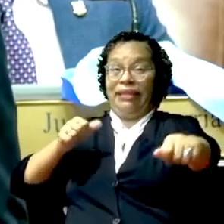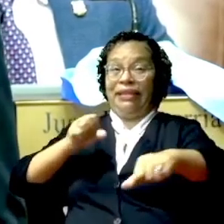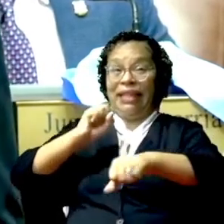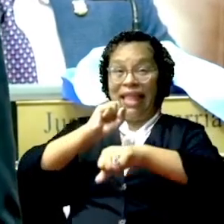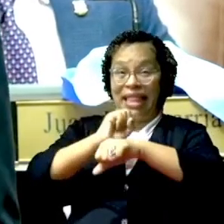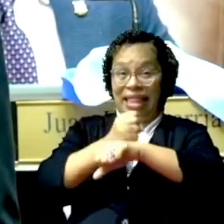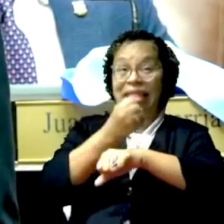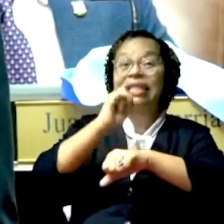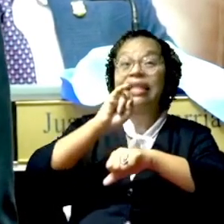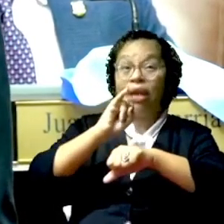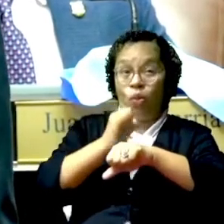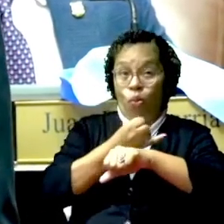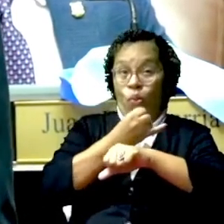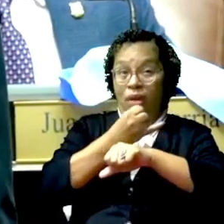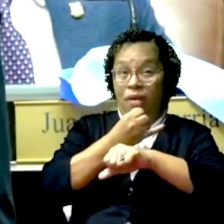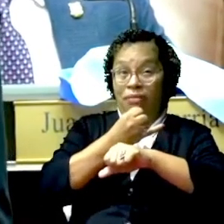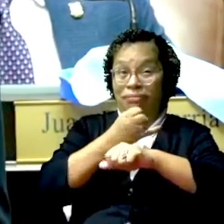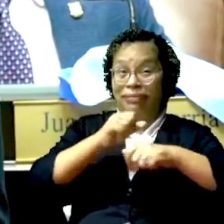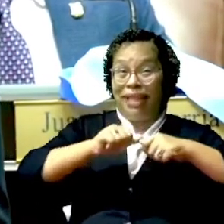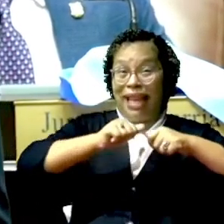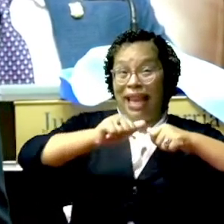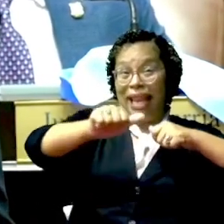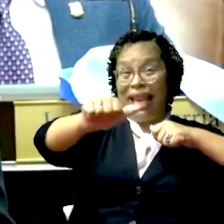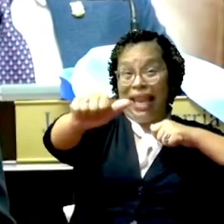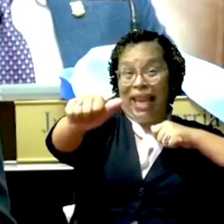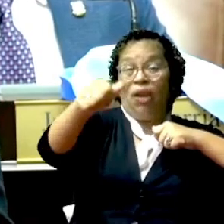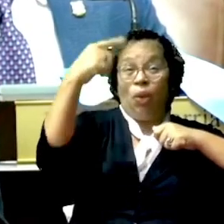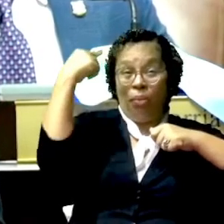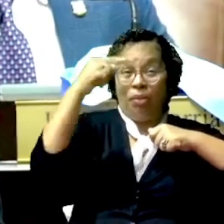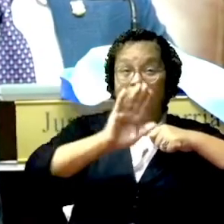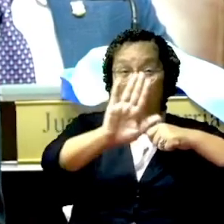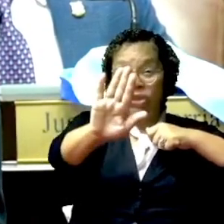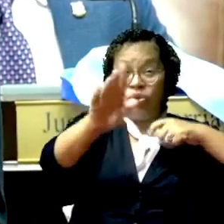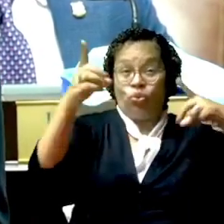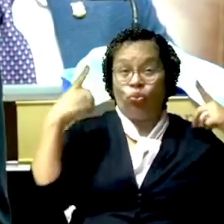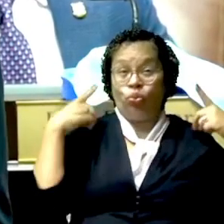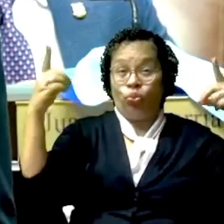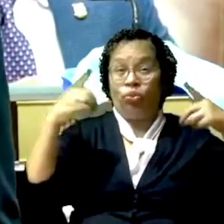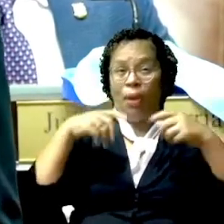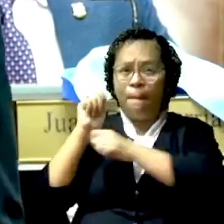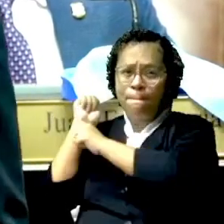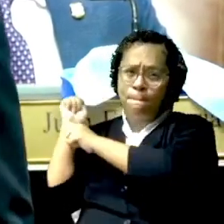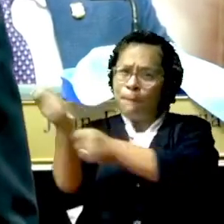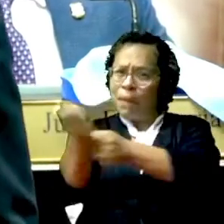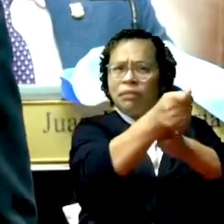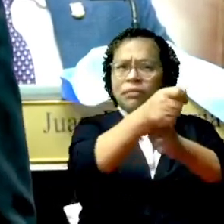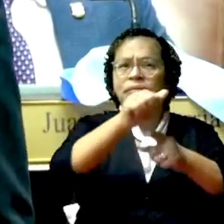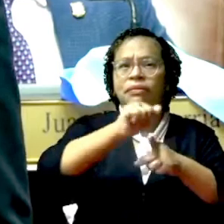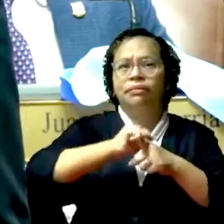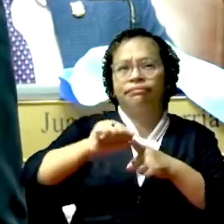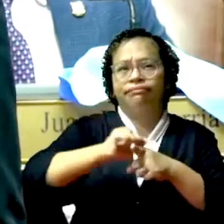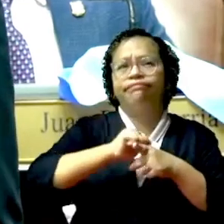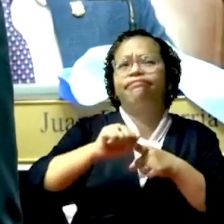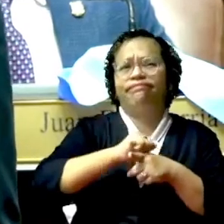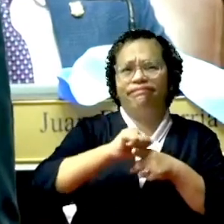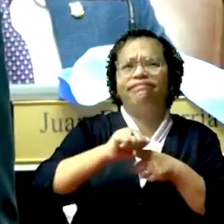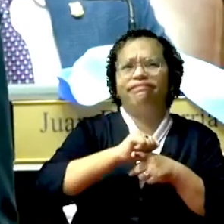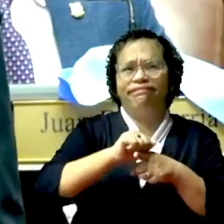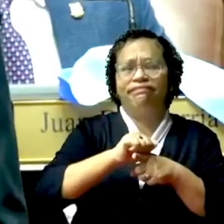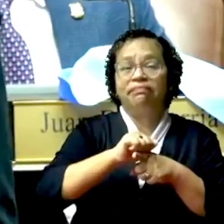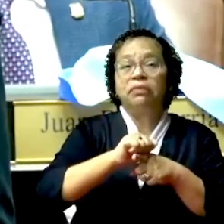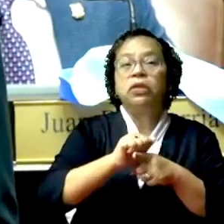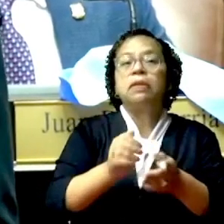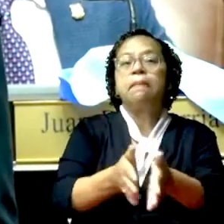Suárez para practicar este deporte. Por tanto, le pedimos al señor presidente, al ministro